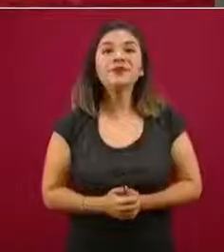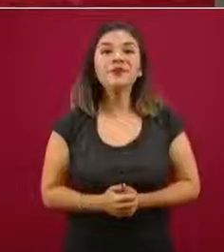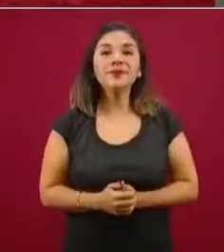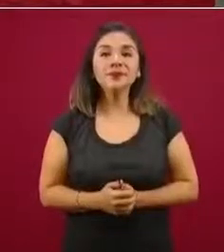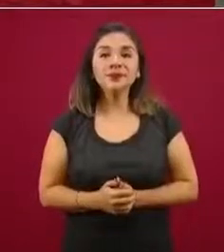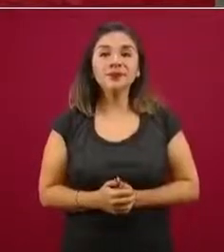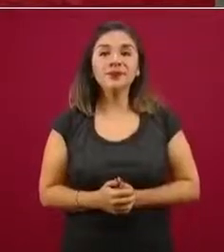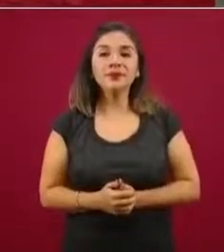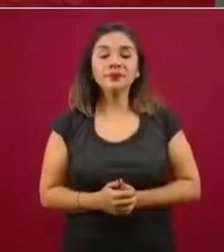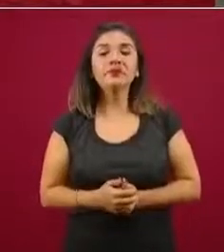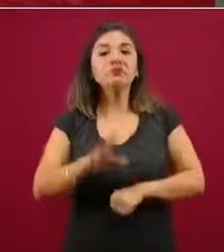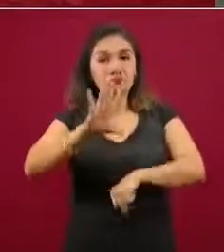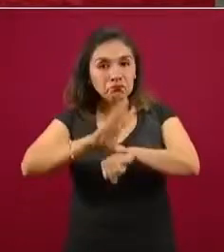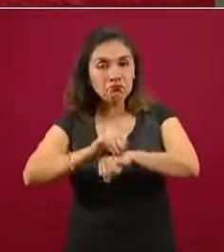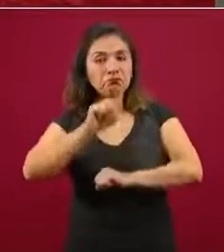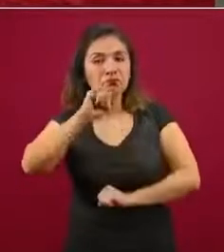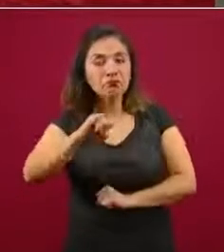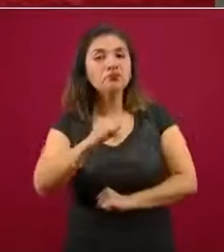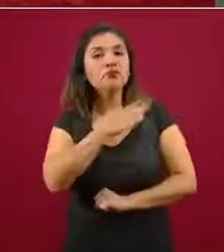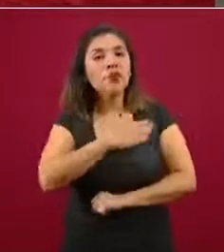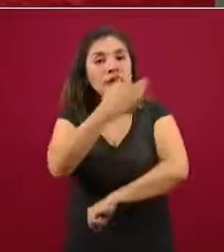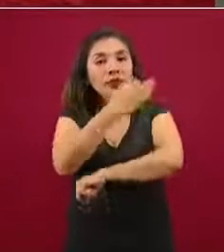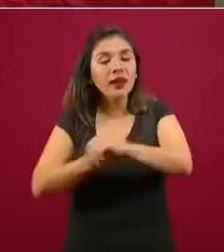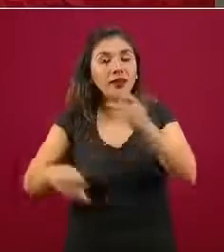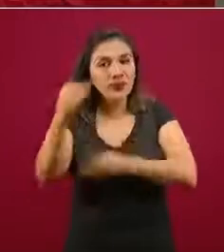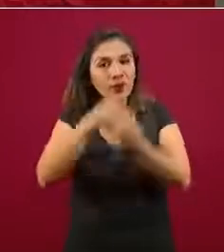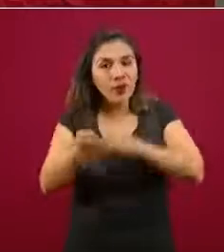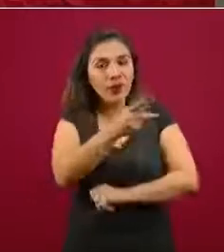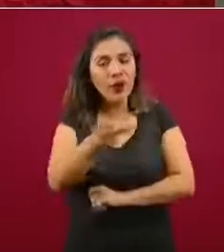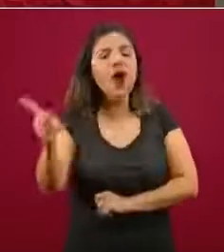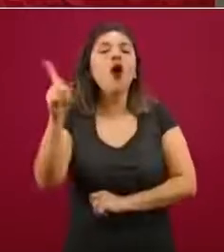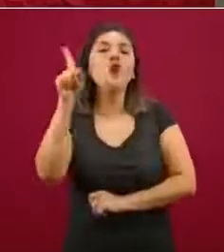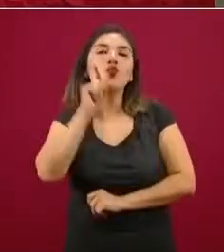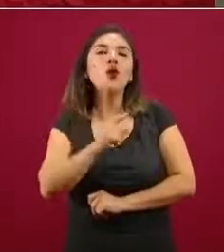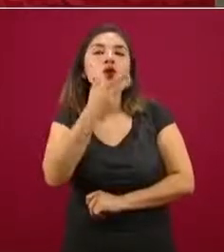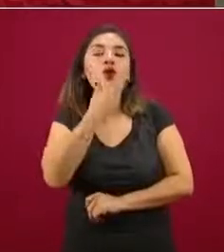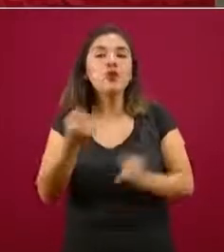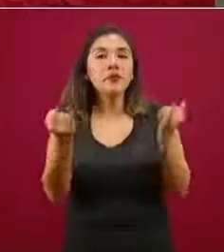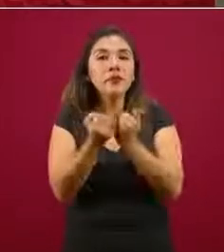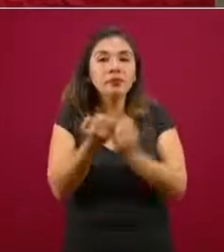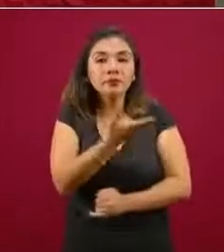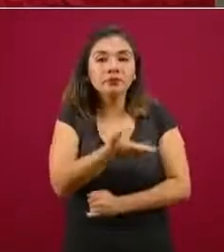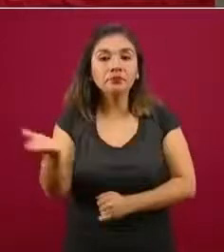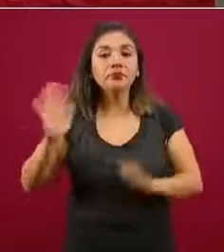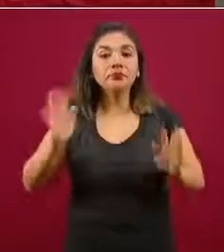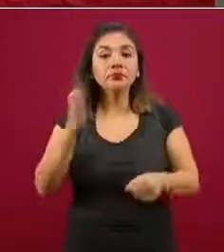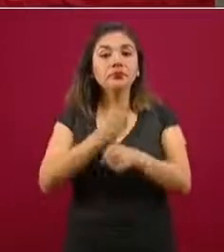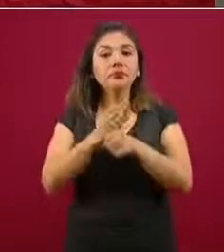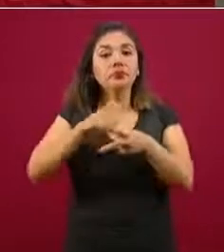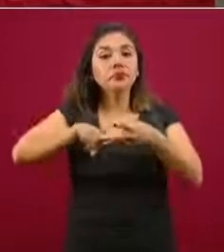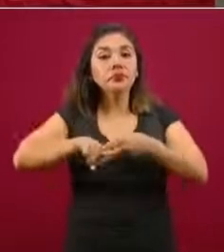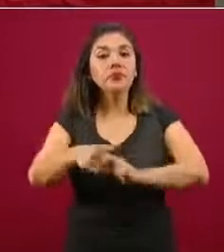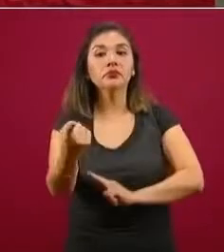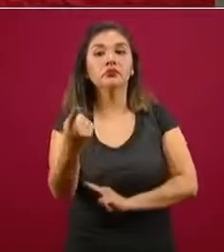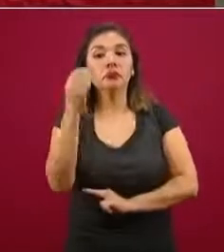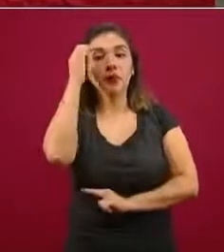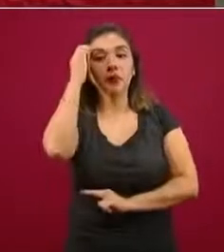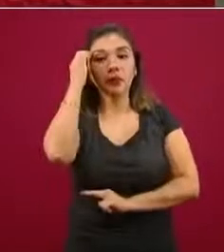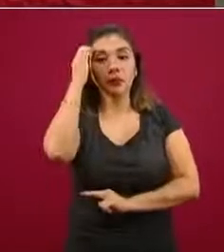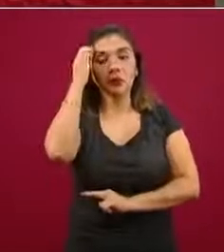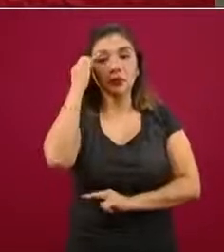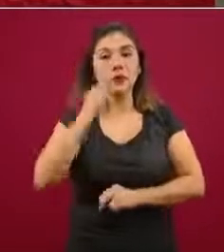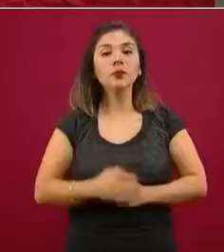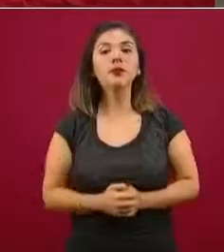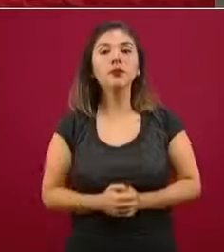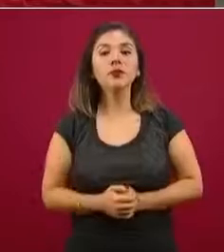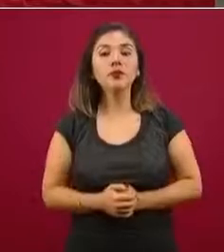su permiso, señor subsecretario, muy buenas tardes con todas y con todos. Vamos a iniciar con la